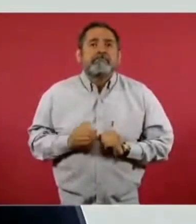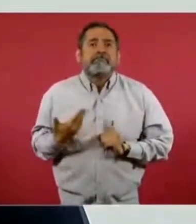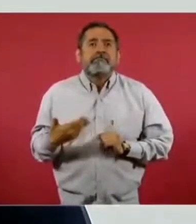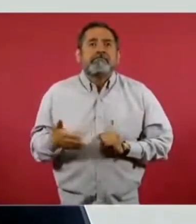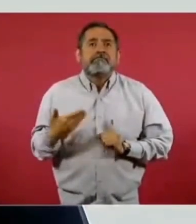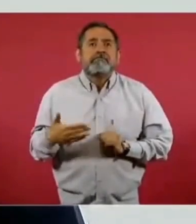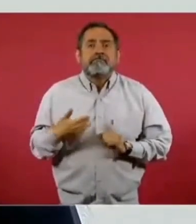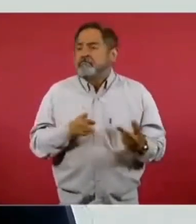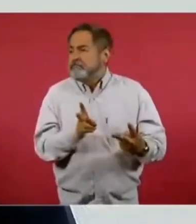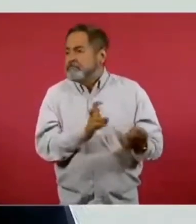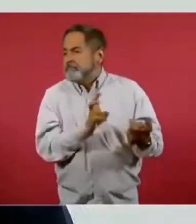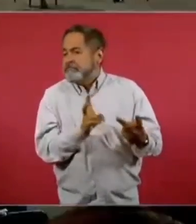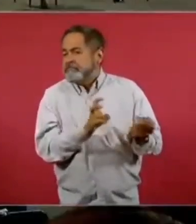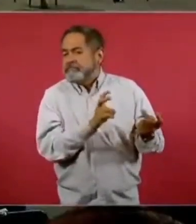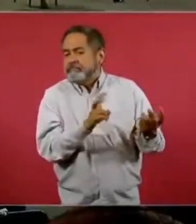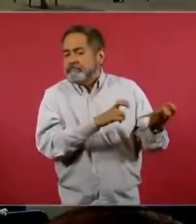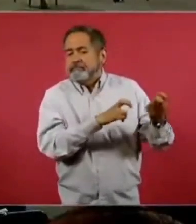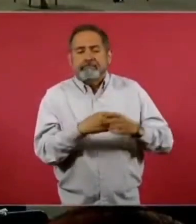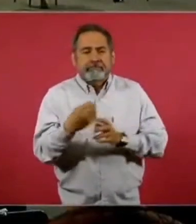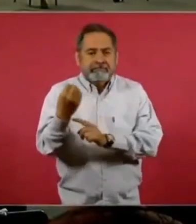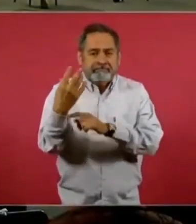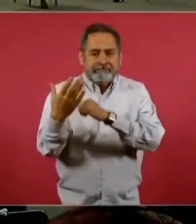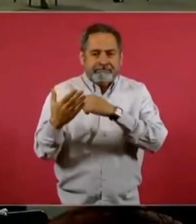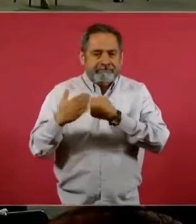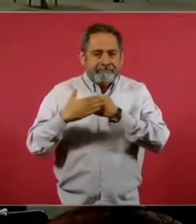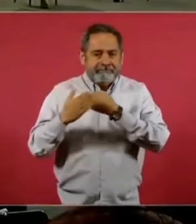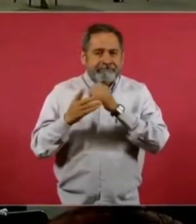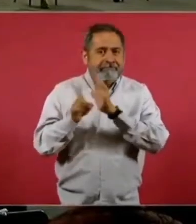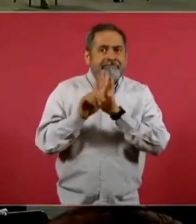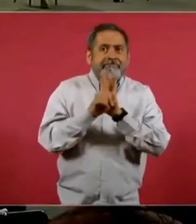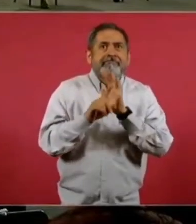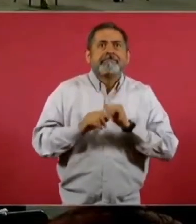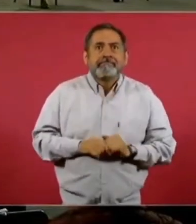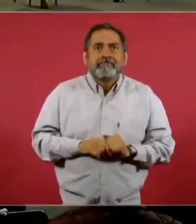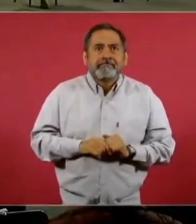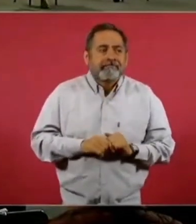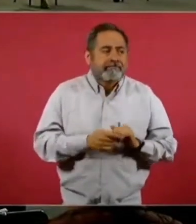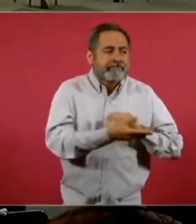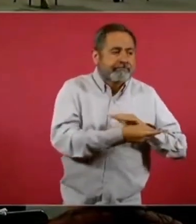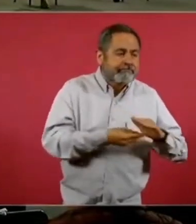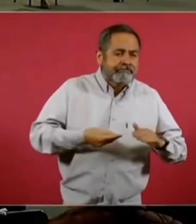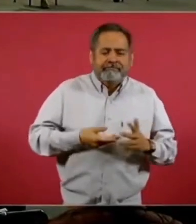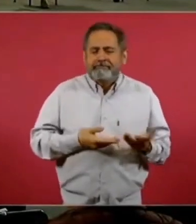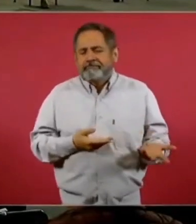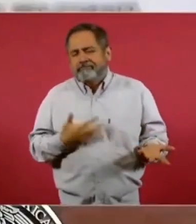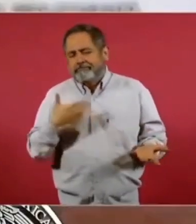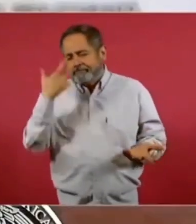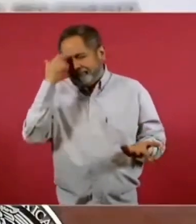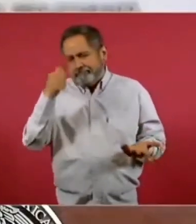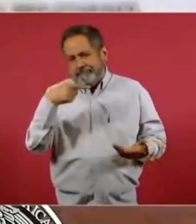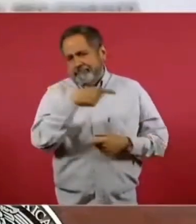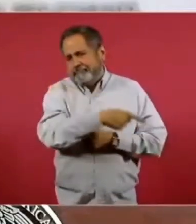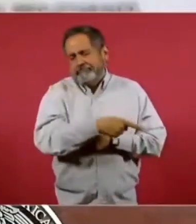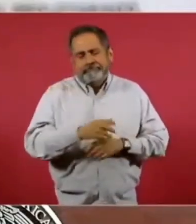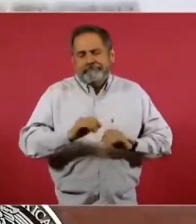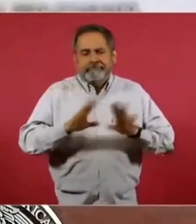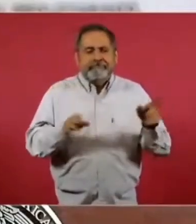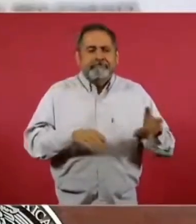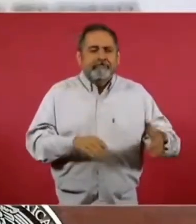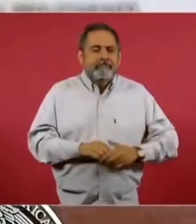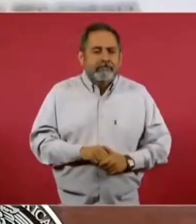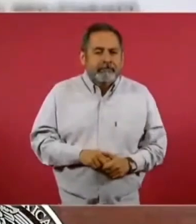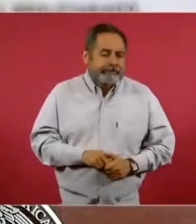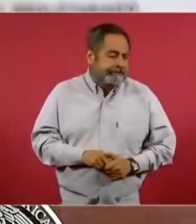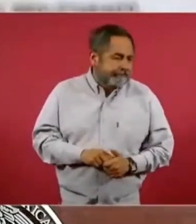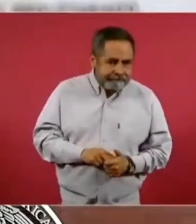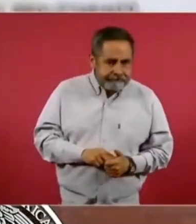de los combustibles. ¿Para qué? Porque lo que no suena metálico, perdón, lo que no suena lógico, suena metálico, ¿verdad? En